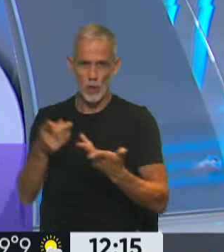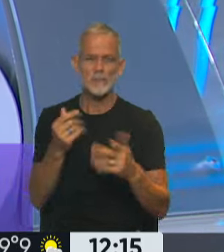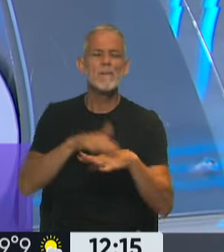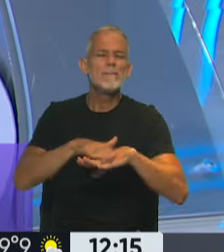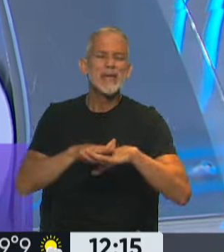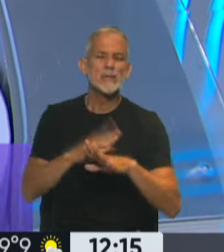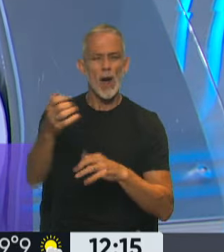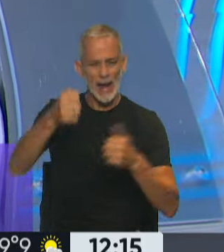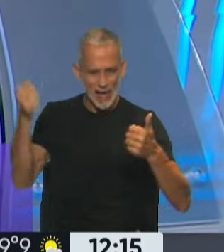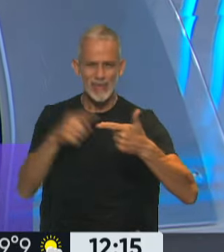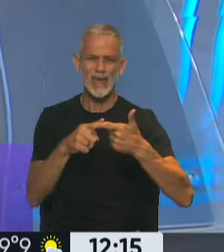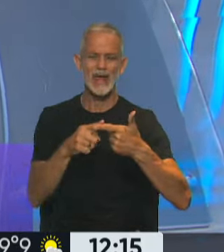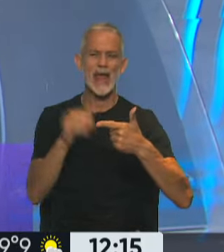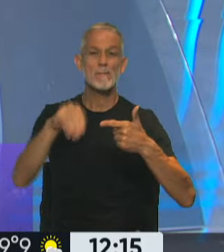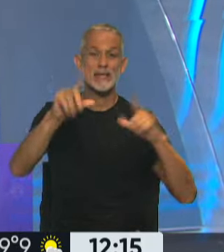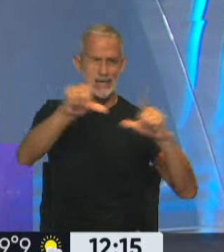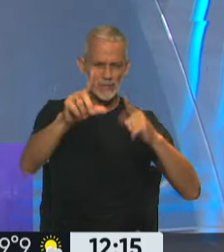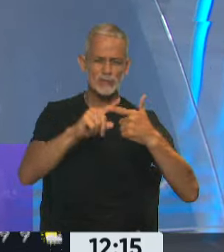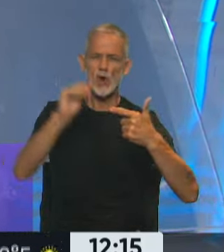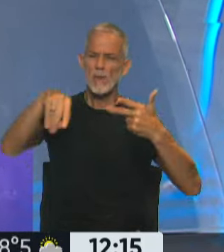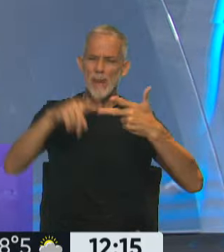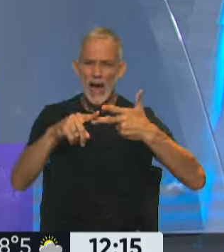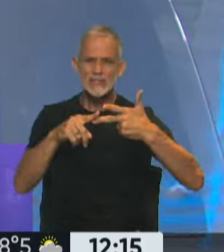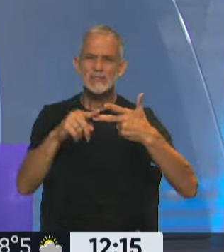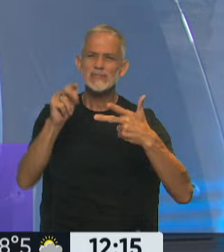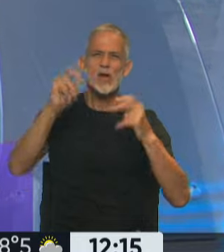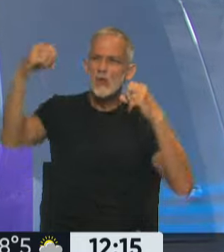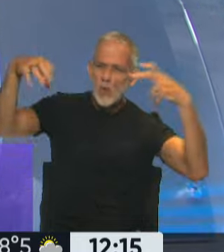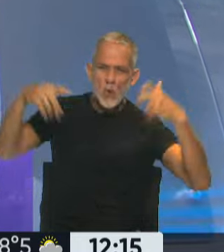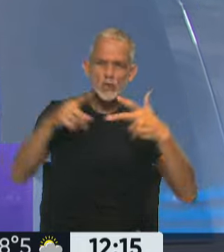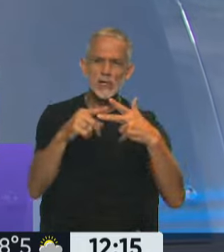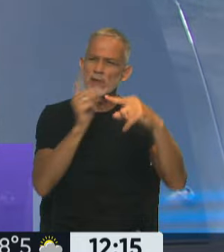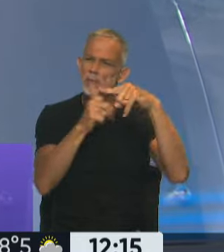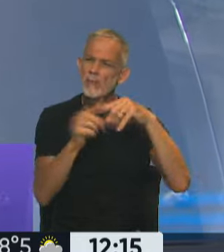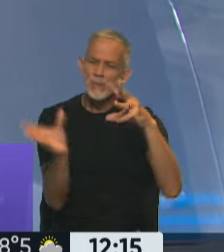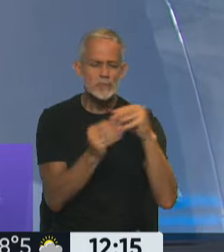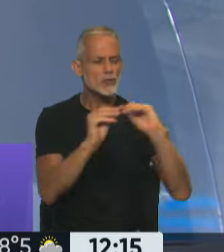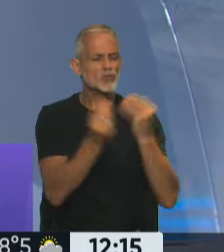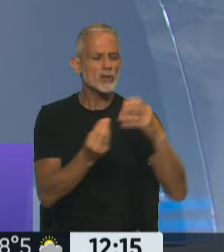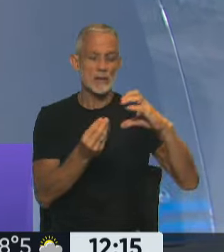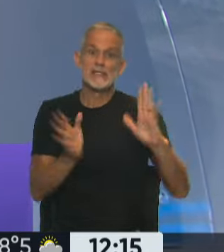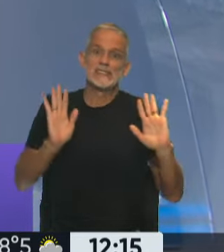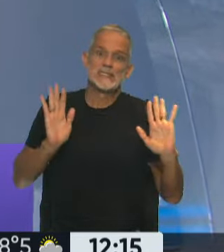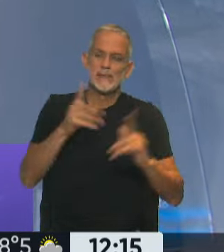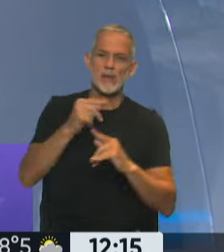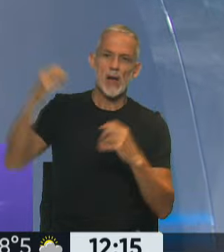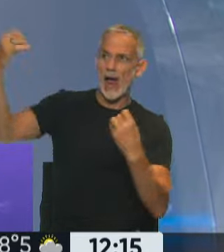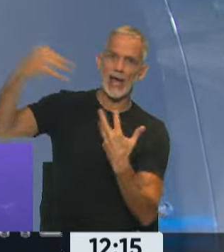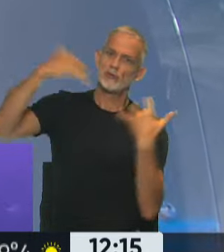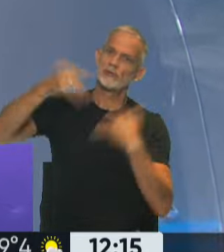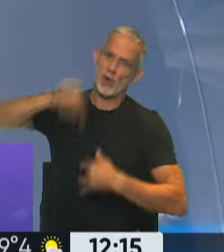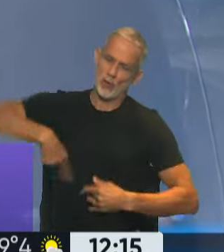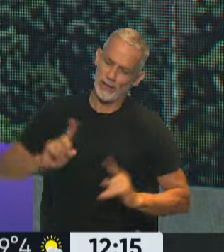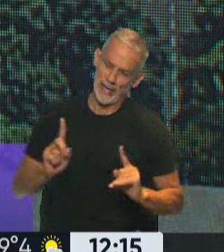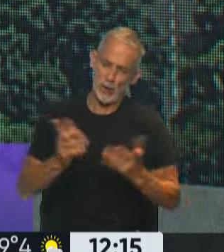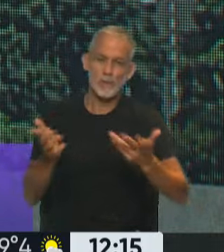tener una heladera, tener el televisor, tener luces, qué sé yo. A lo mejor no da para tener prendido el aire Emilio acondicionado. recién